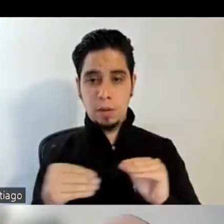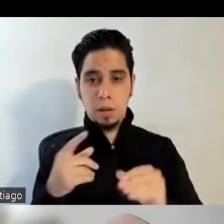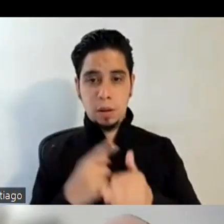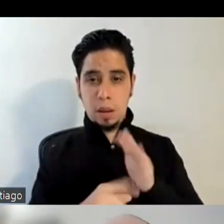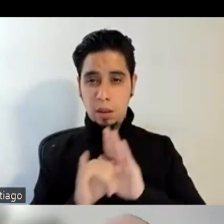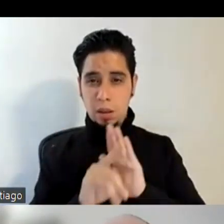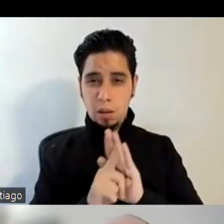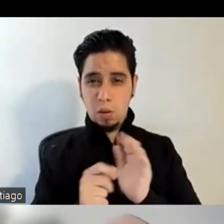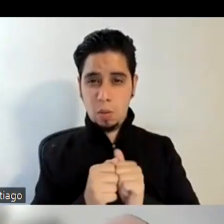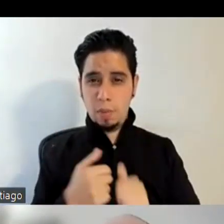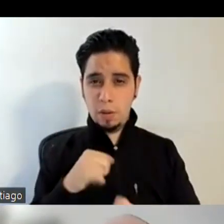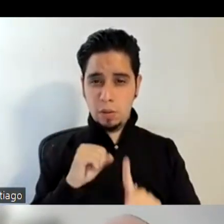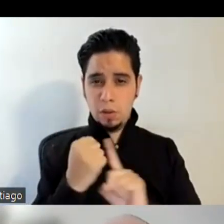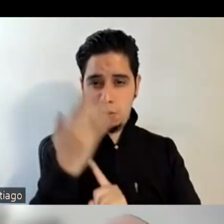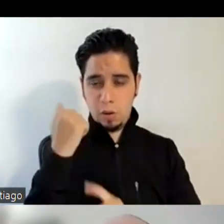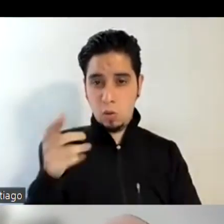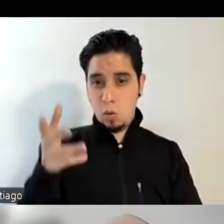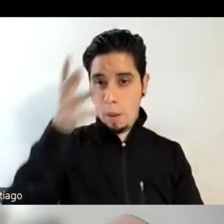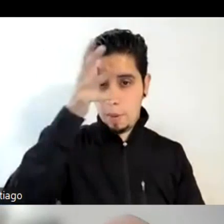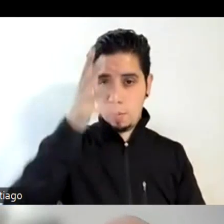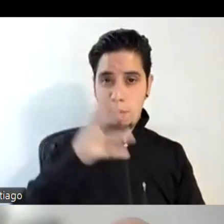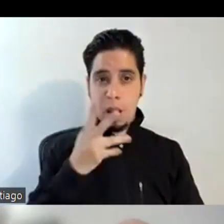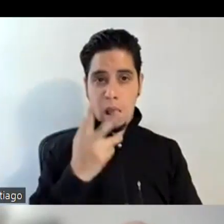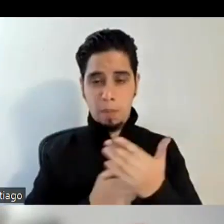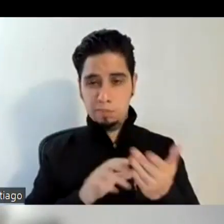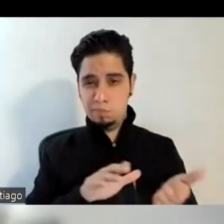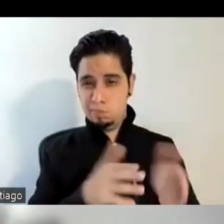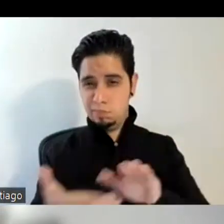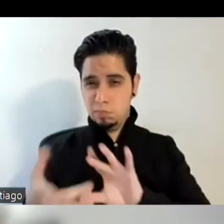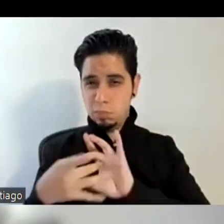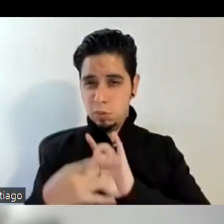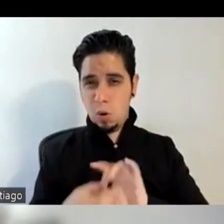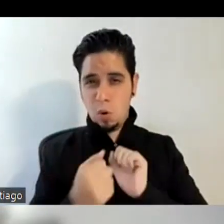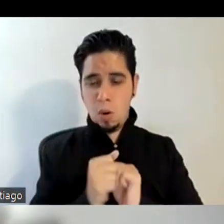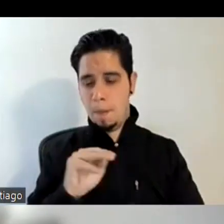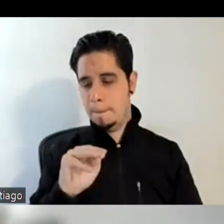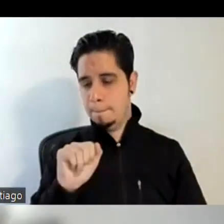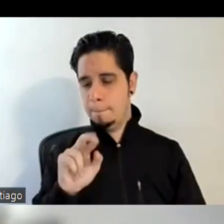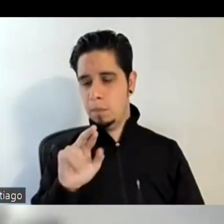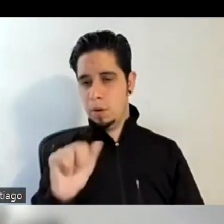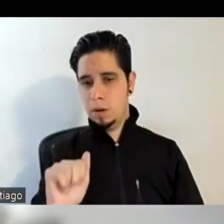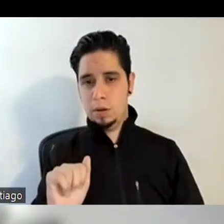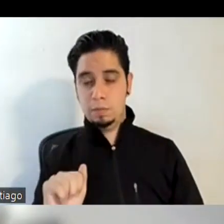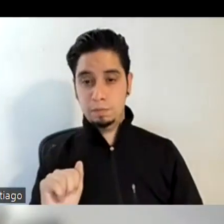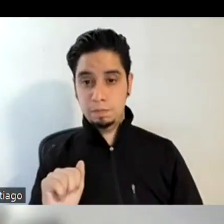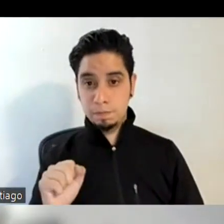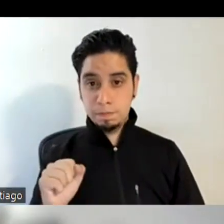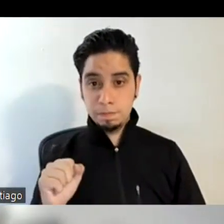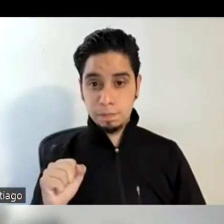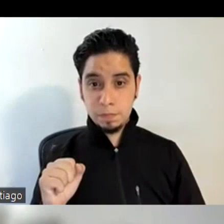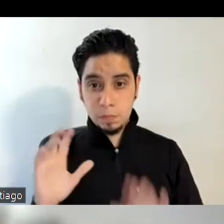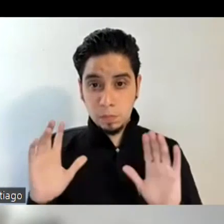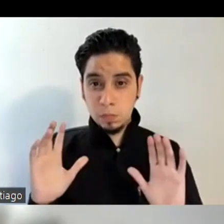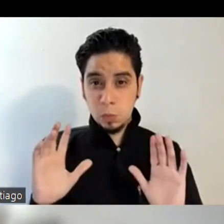conmigo porque su papá y su mamá habían muerto con el huracán María. Y que, sí, de wow, solo